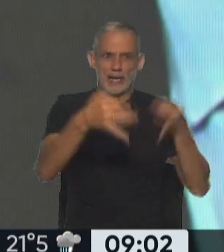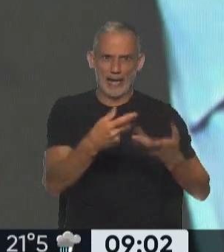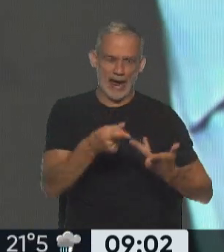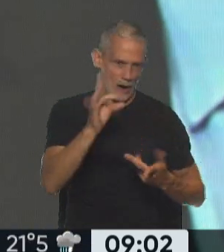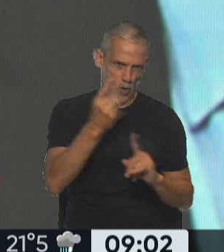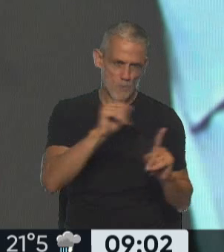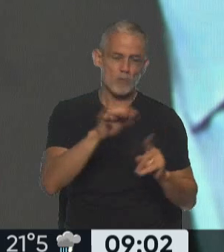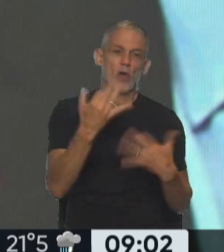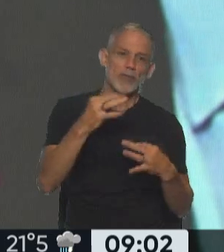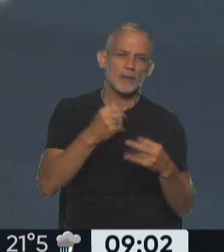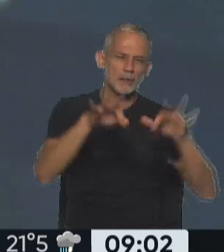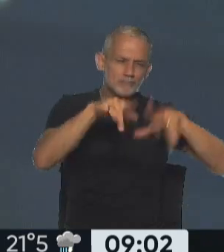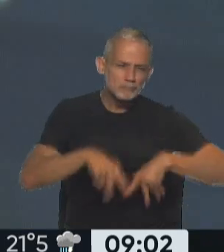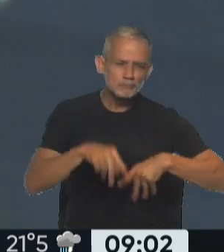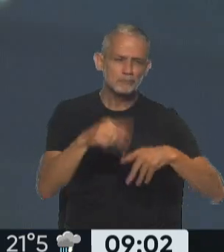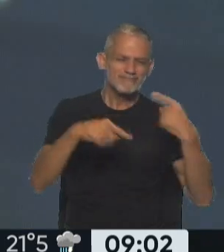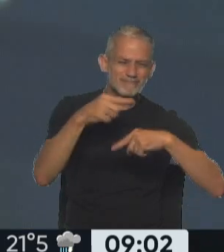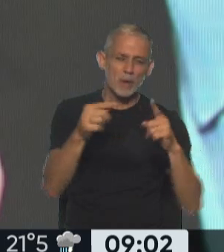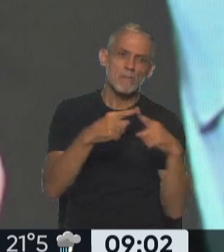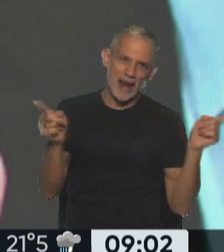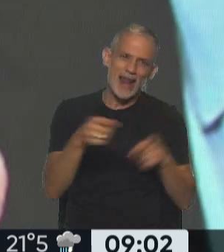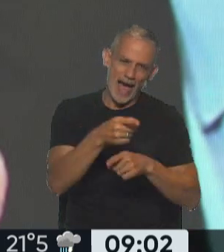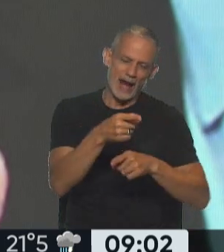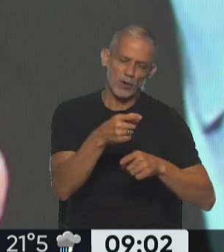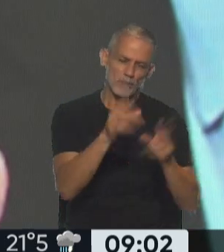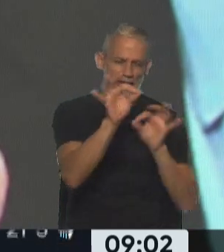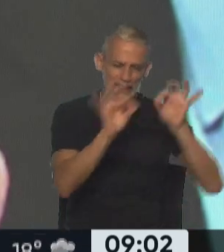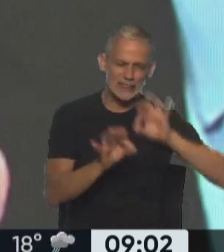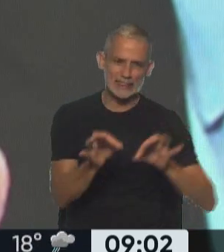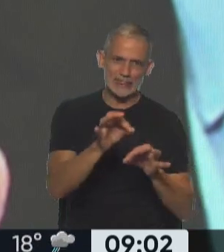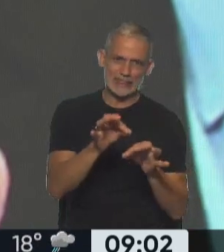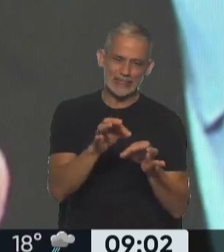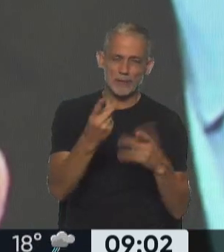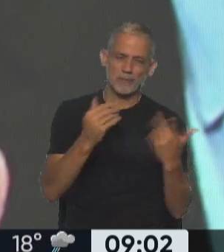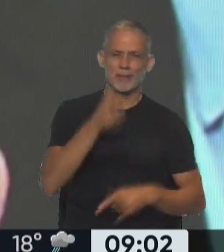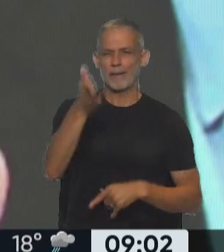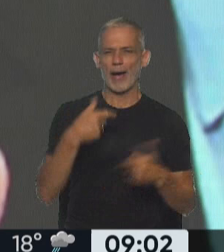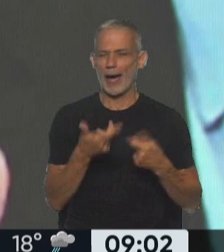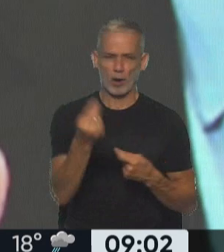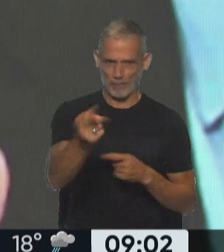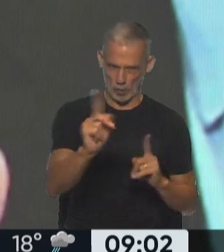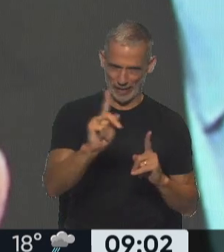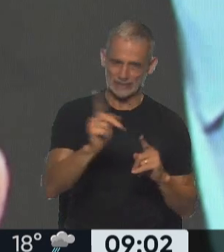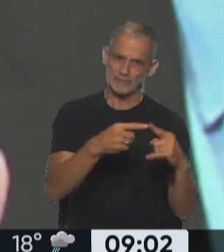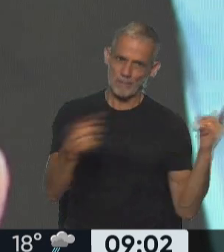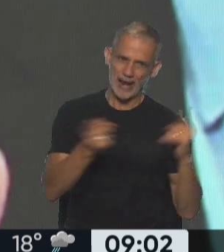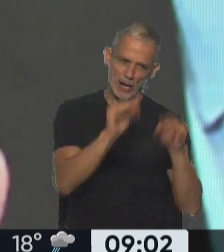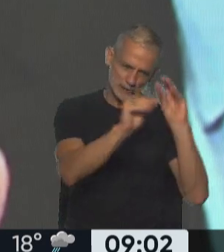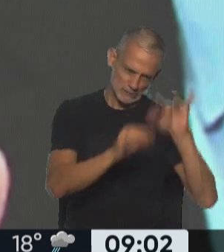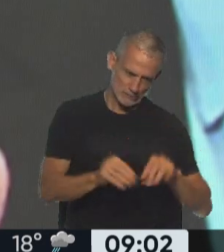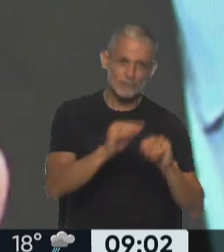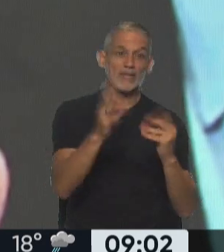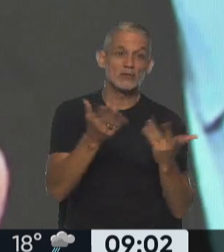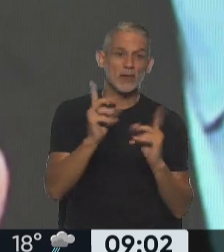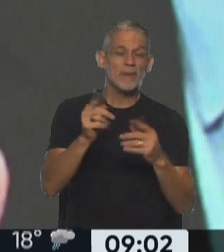para acceder tenés que hacer una suerte de operación un poco más sofisticada que sencillamente ir al home banking y comprar el dólar. Bueno, tienen que ver justamente